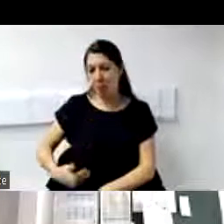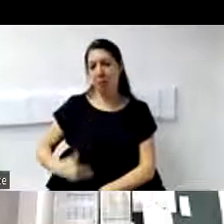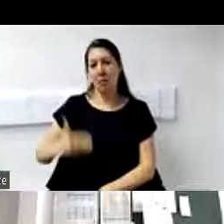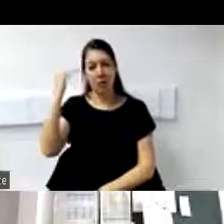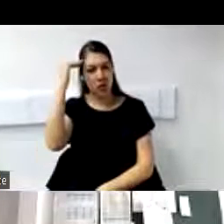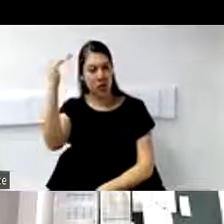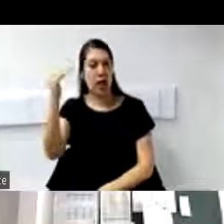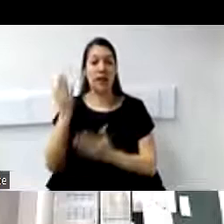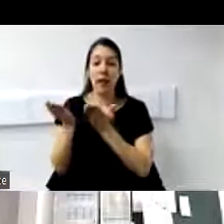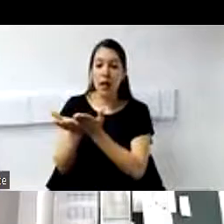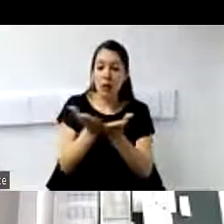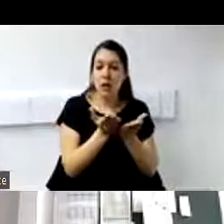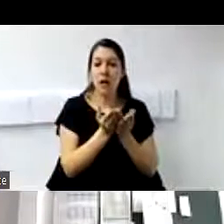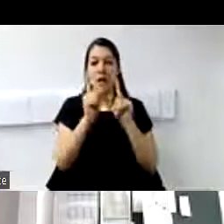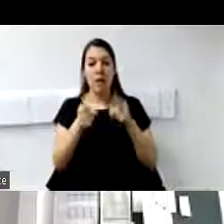a las familias